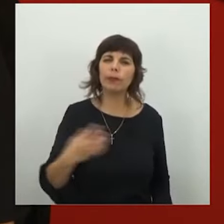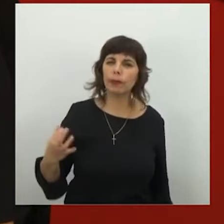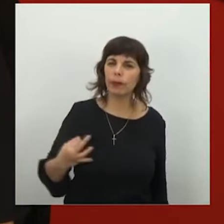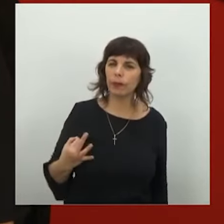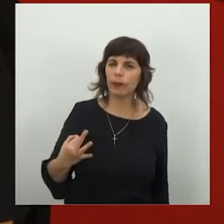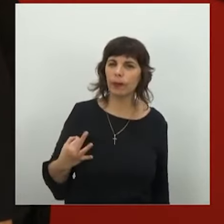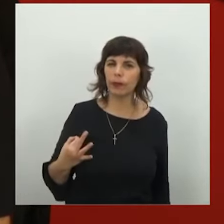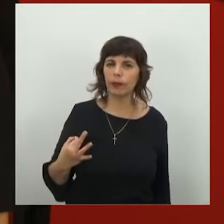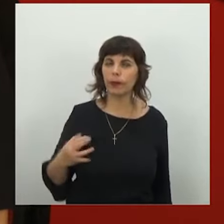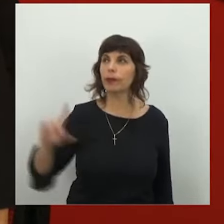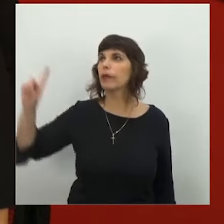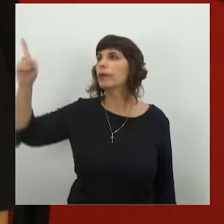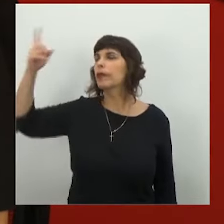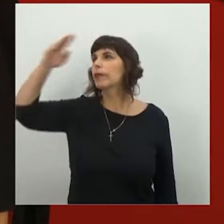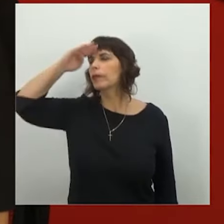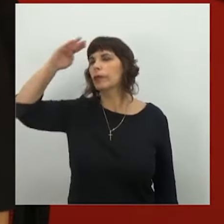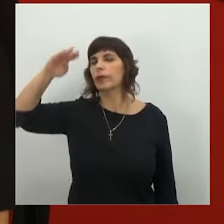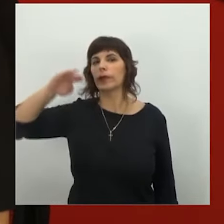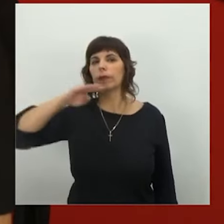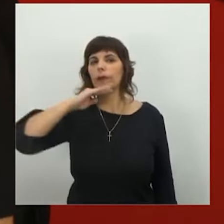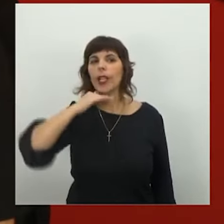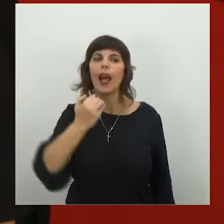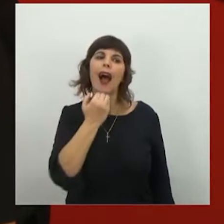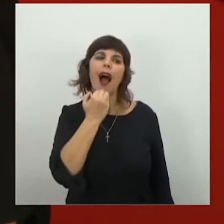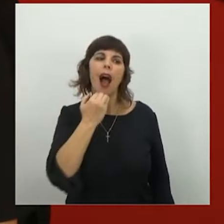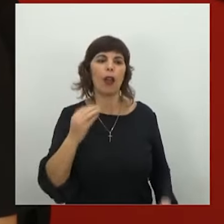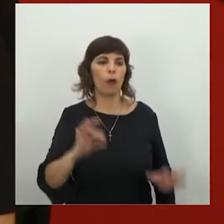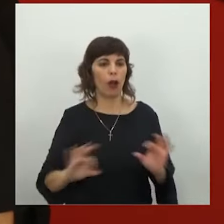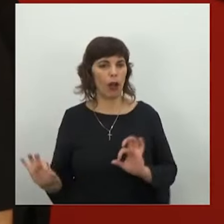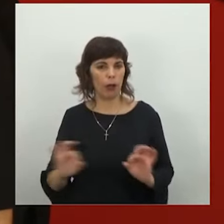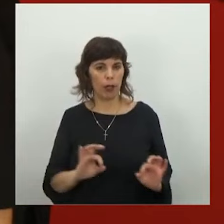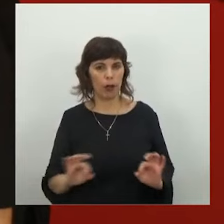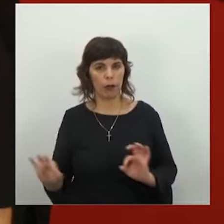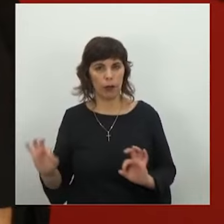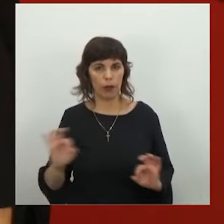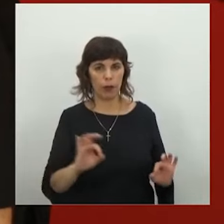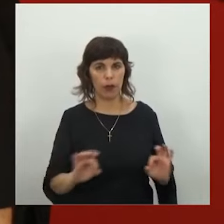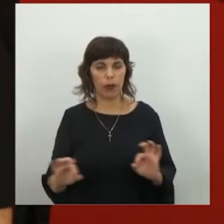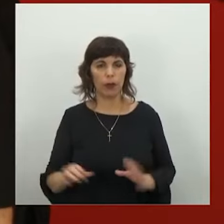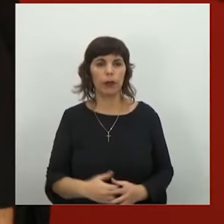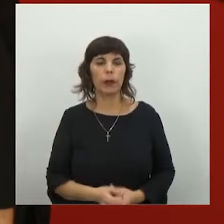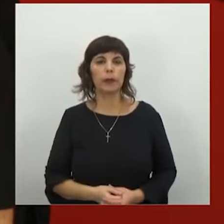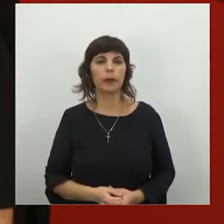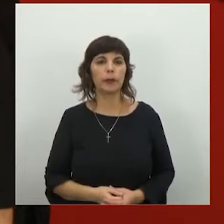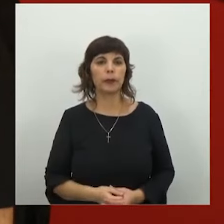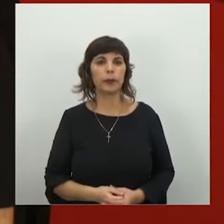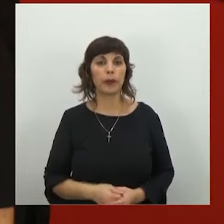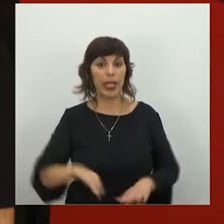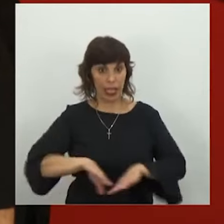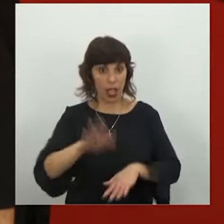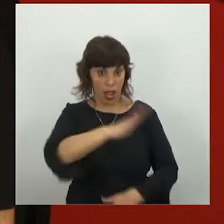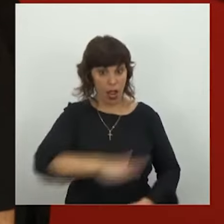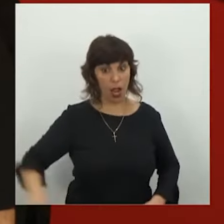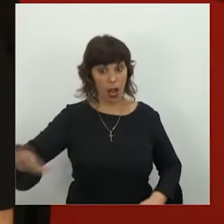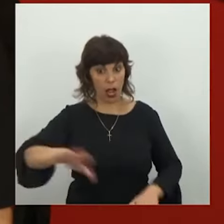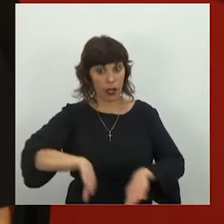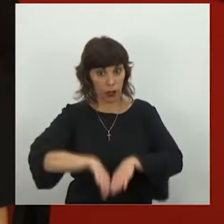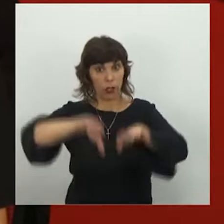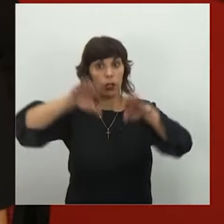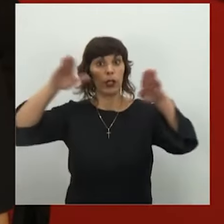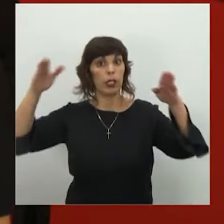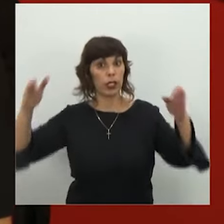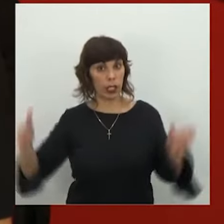que Dios el Padre había preparado algo. Dice la Biblia que allí vino a una